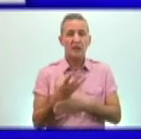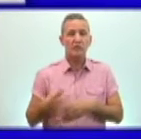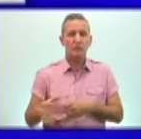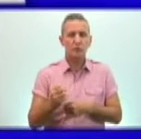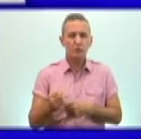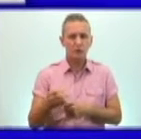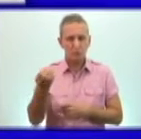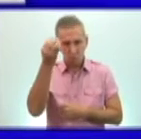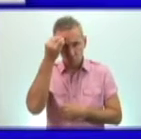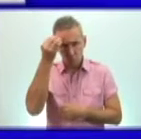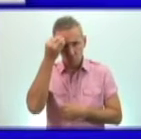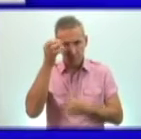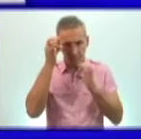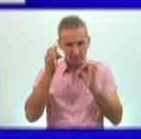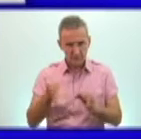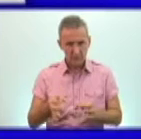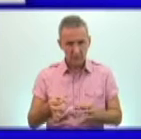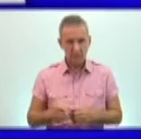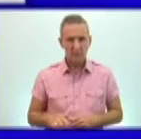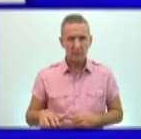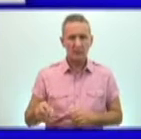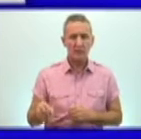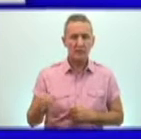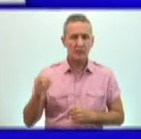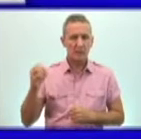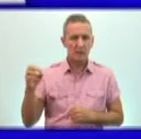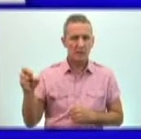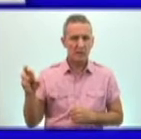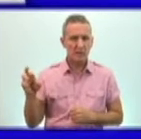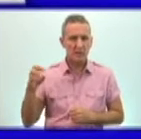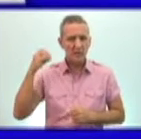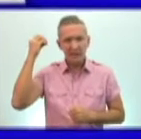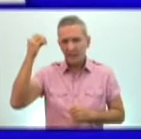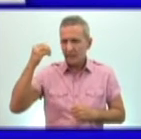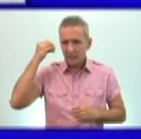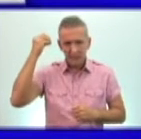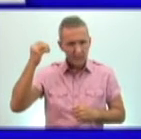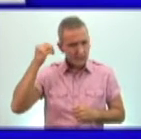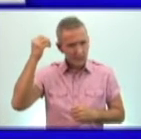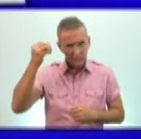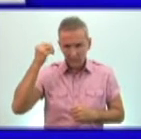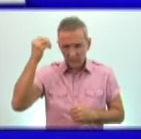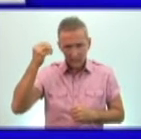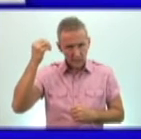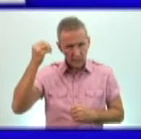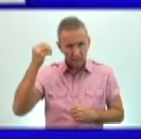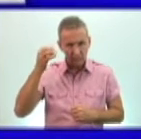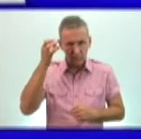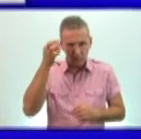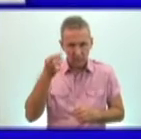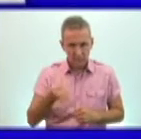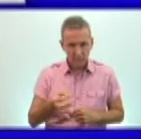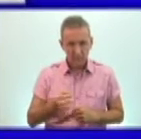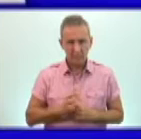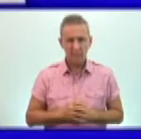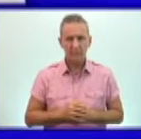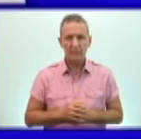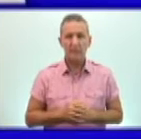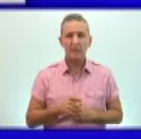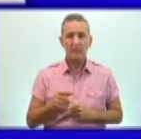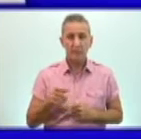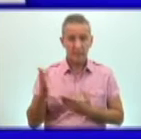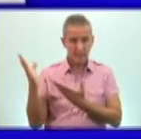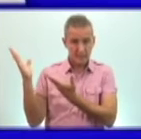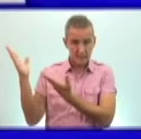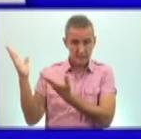conocimiento verdadero. Racionalismo viene de razonar nuestra realidad. Y para alguien, máximo exponente de ello,